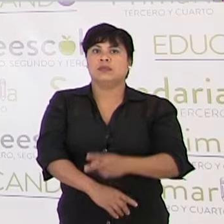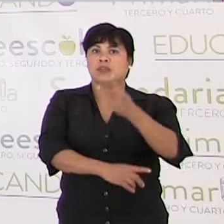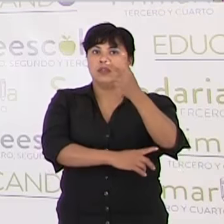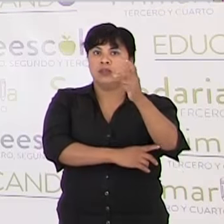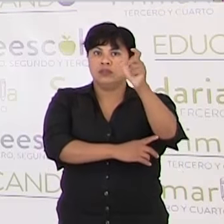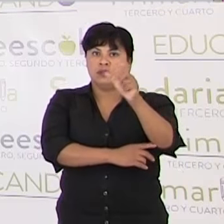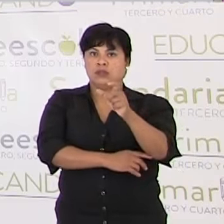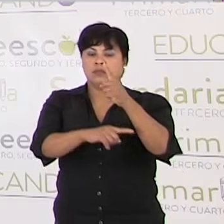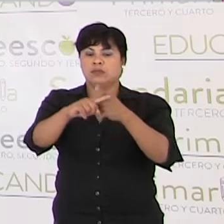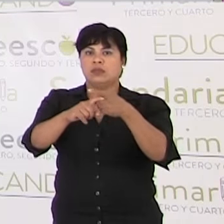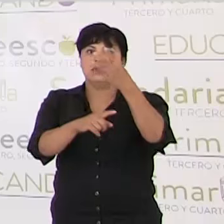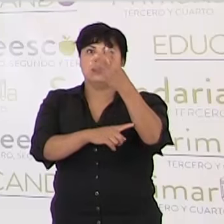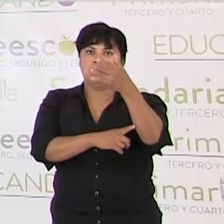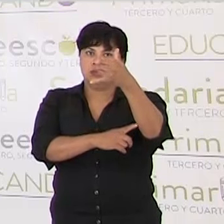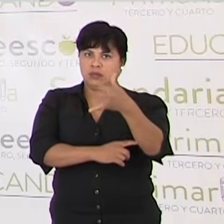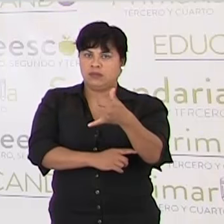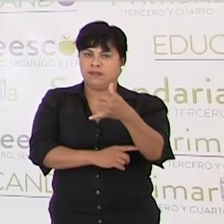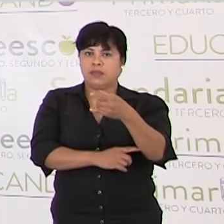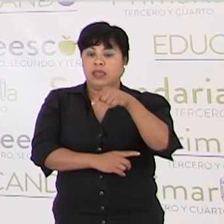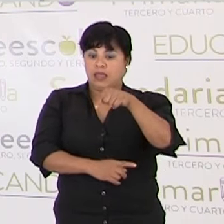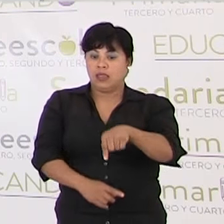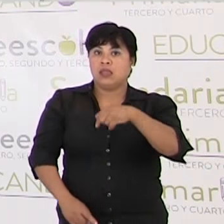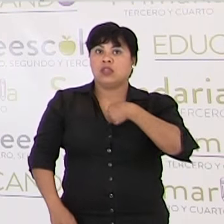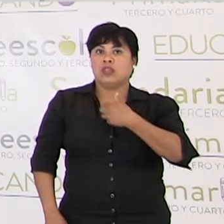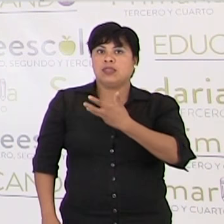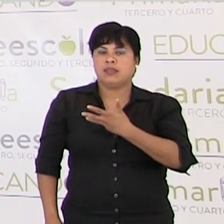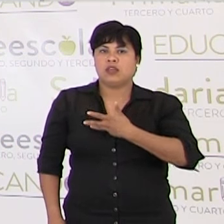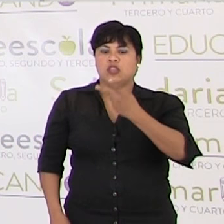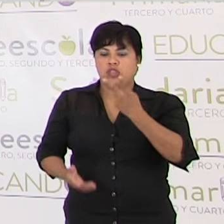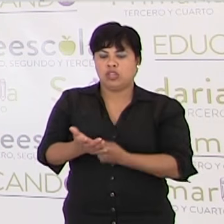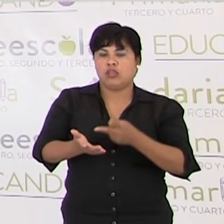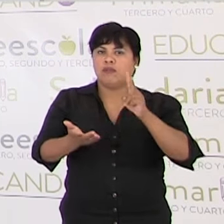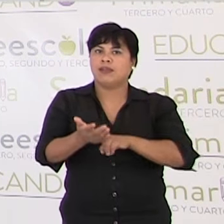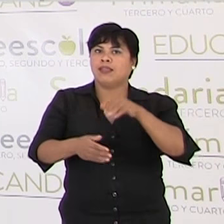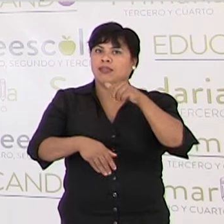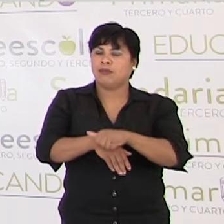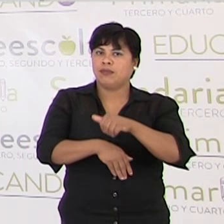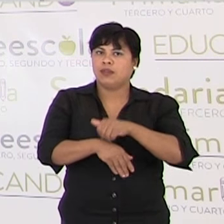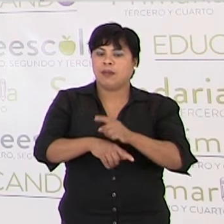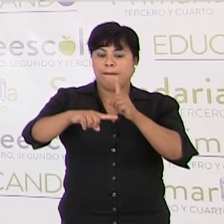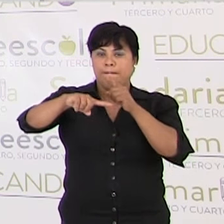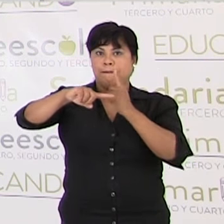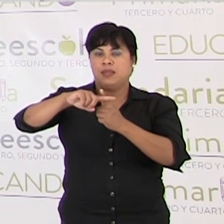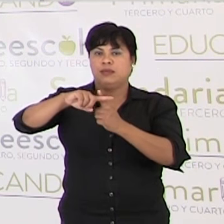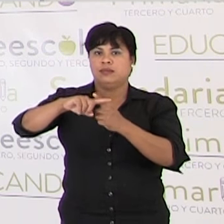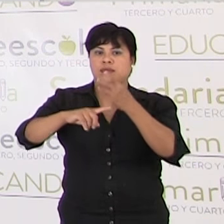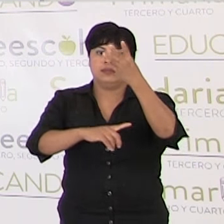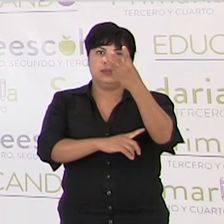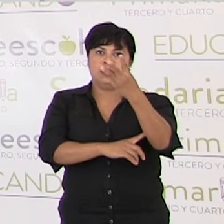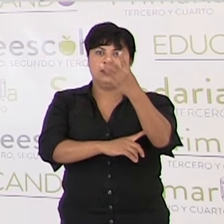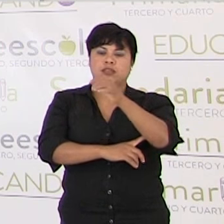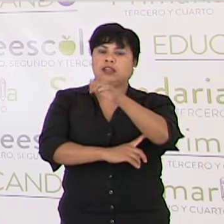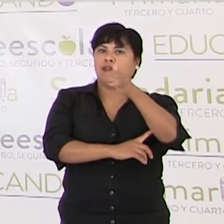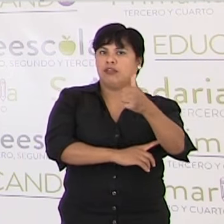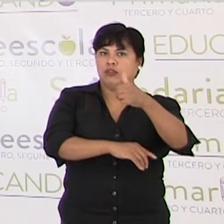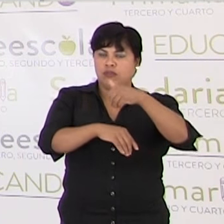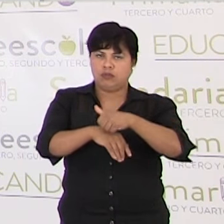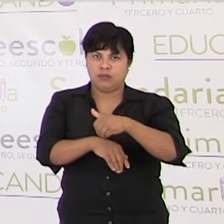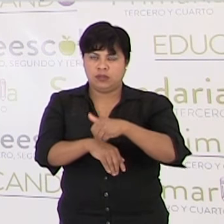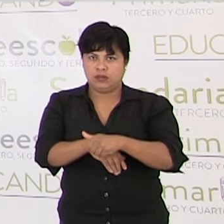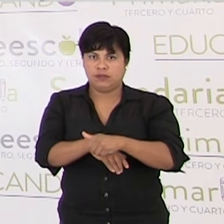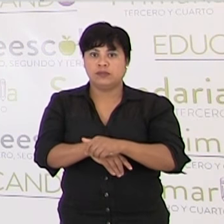2x más 3y. Aquí tenemos el doble de un número más el triple de otro